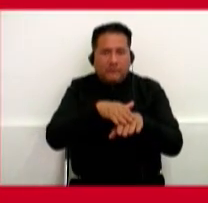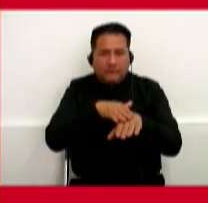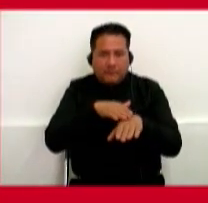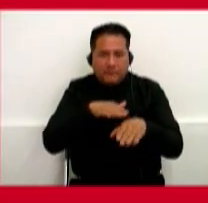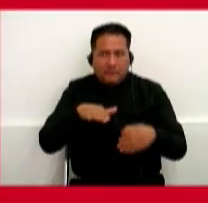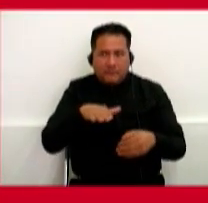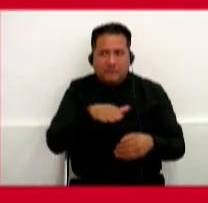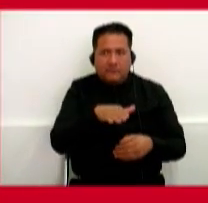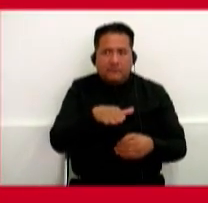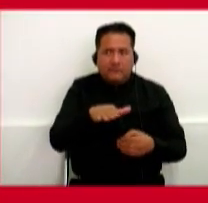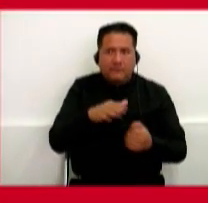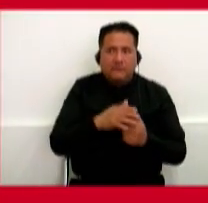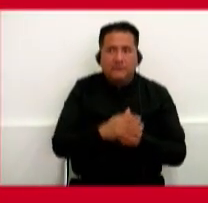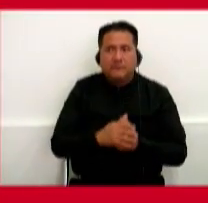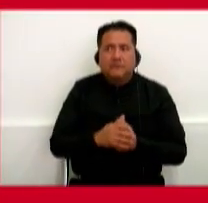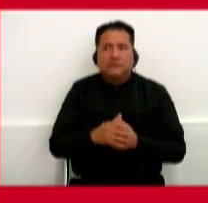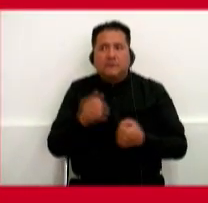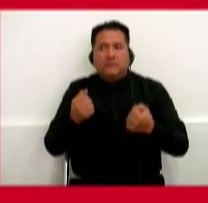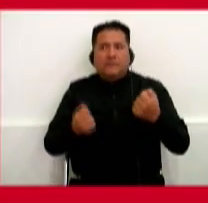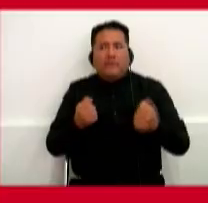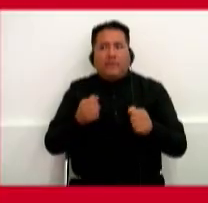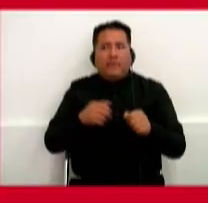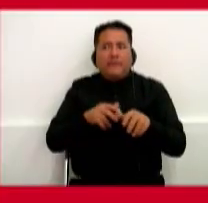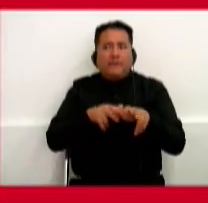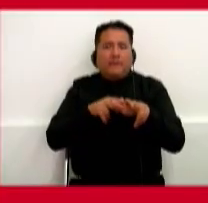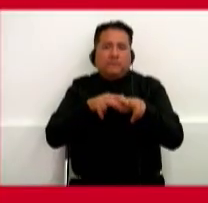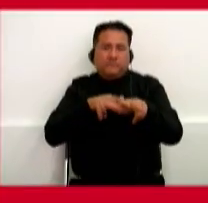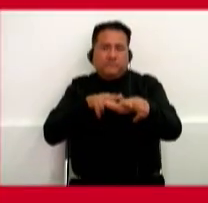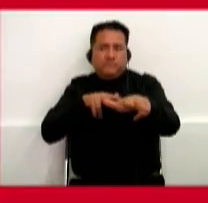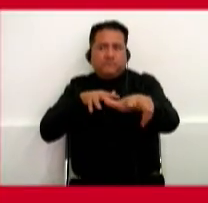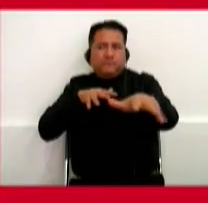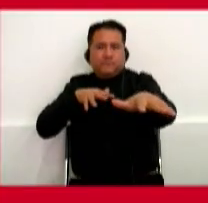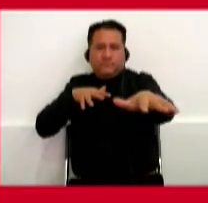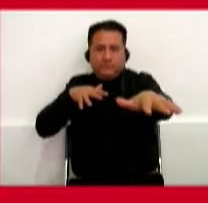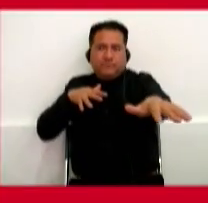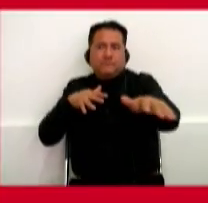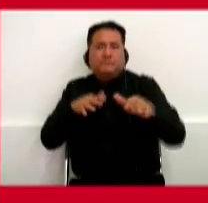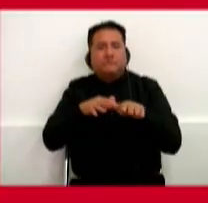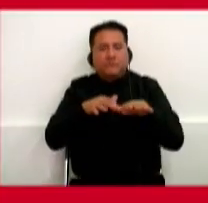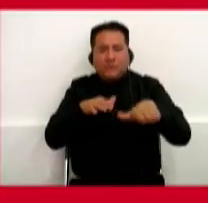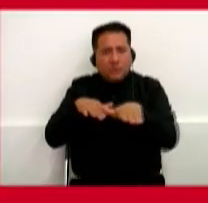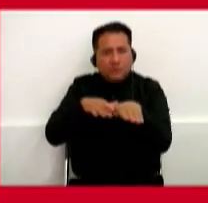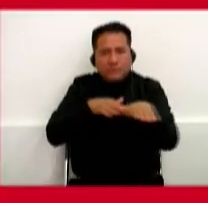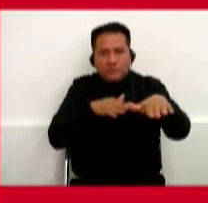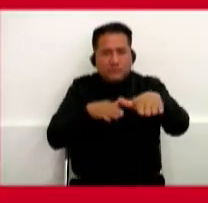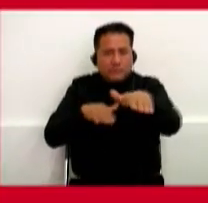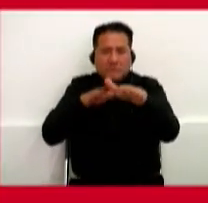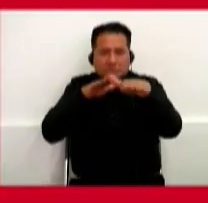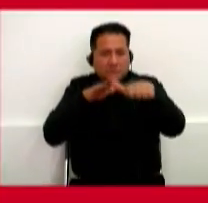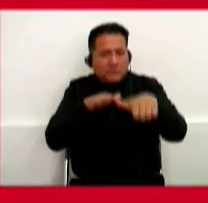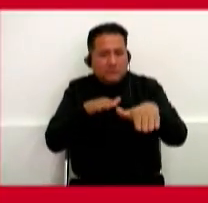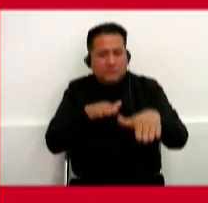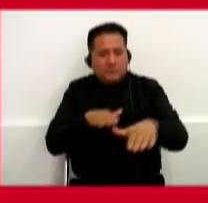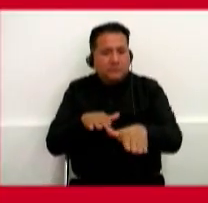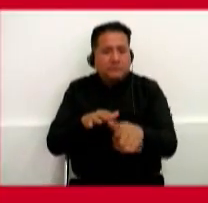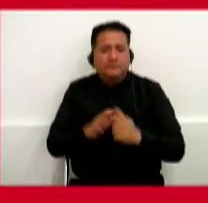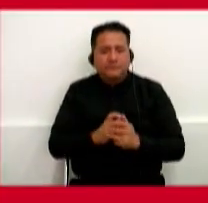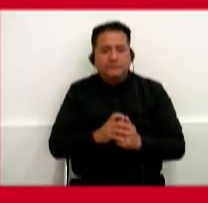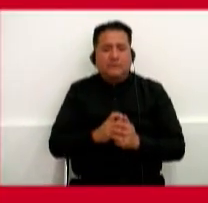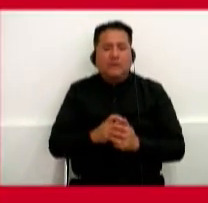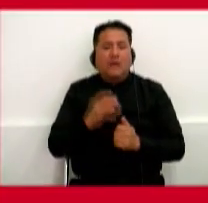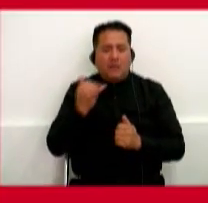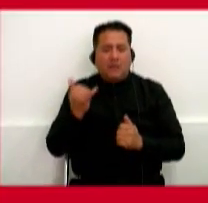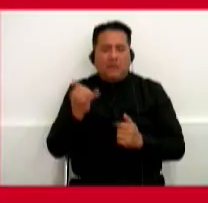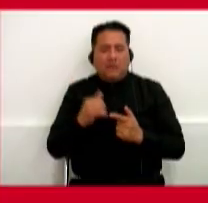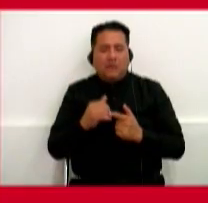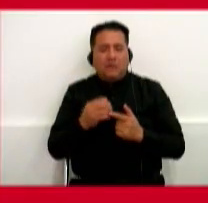Con esta información, el área de mantenimiento de vías también le hemos agregado encima dónde están los equipos auxiliares para